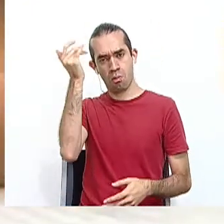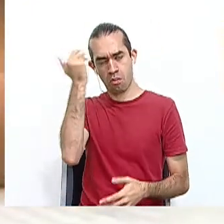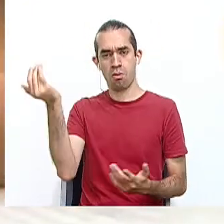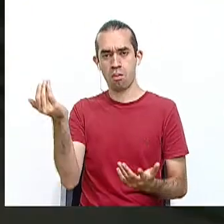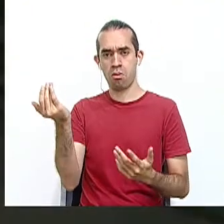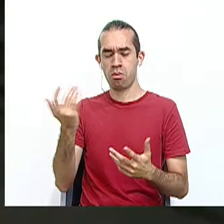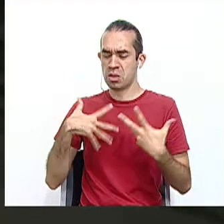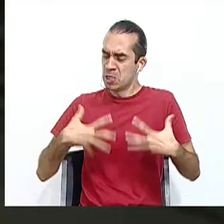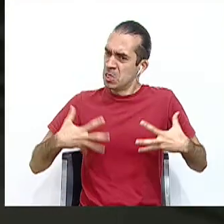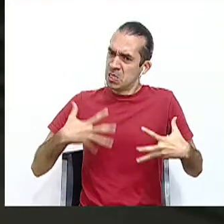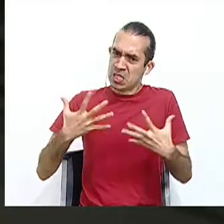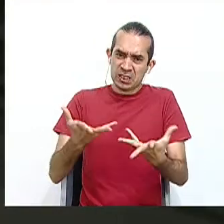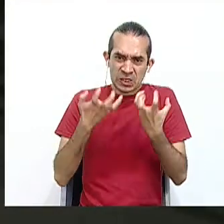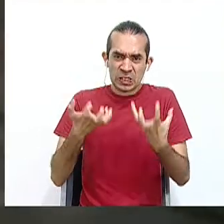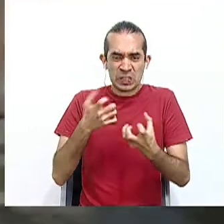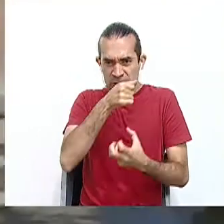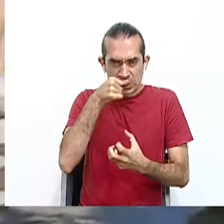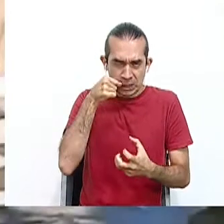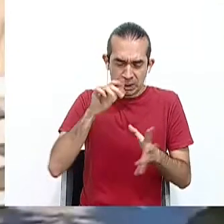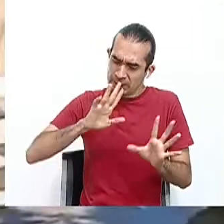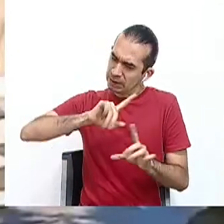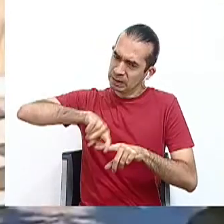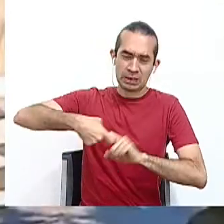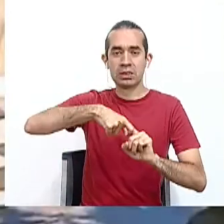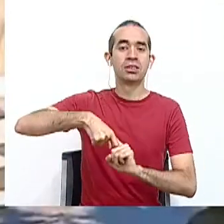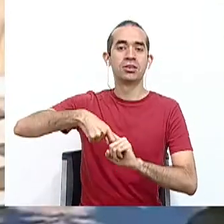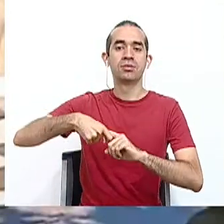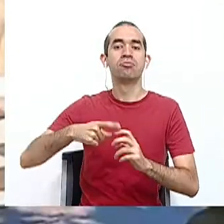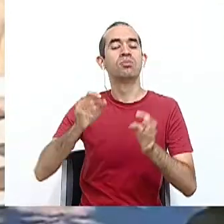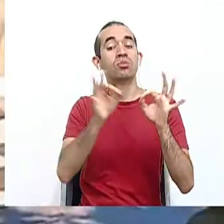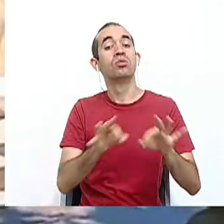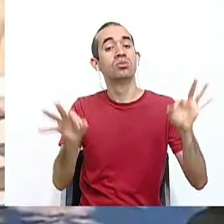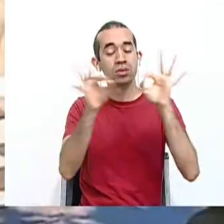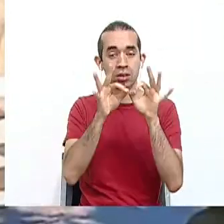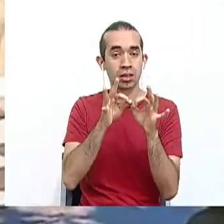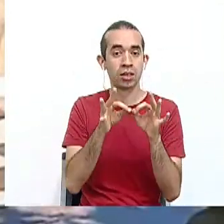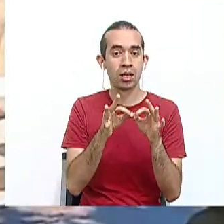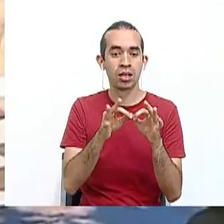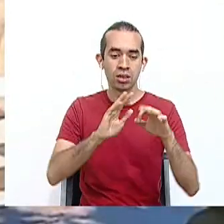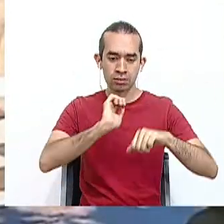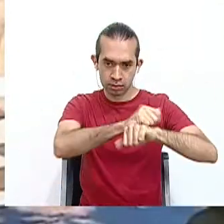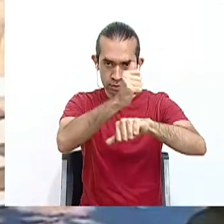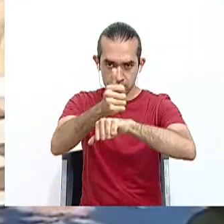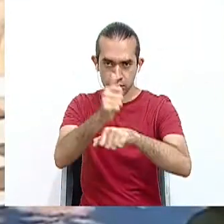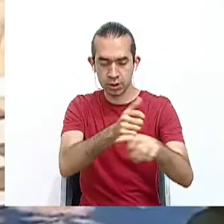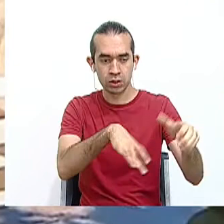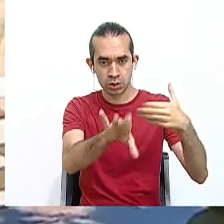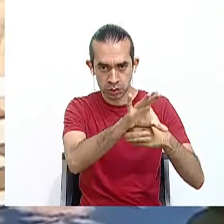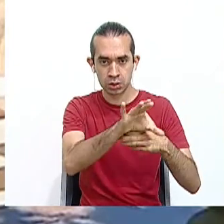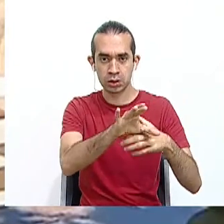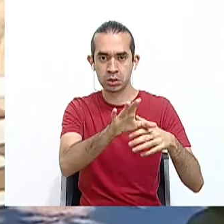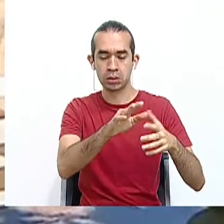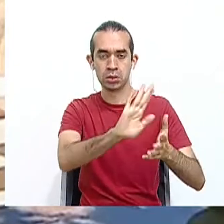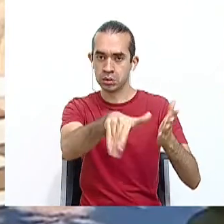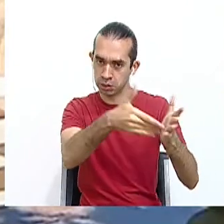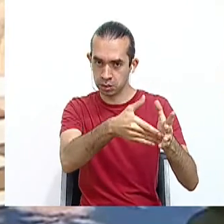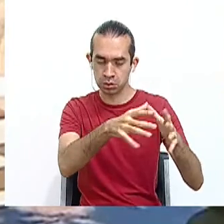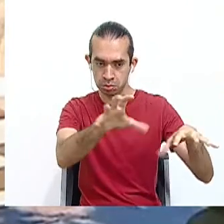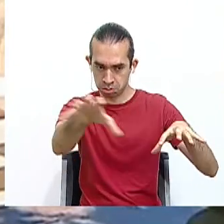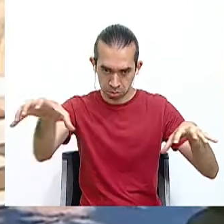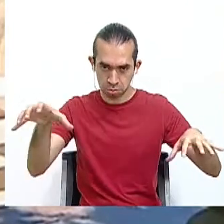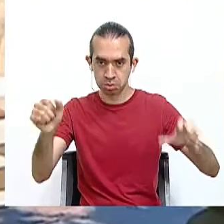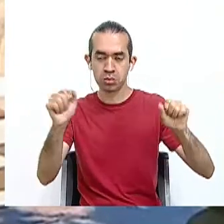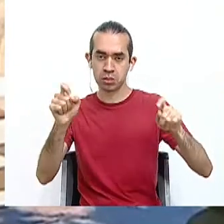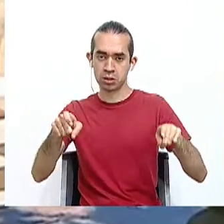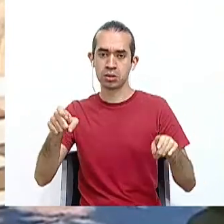que es la ansiedad hacia las drogas, ¿verdad? Es importante, ¿verdad?, que se sigan abriendo centros y lugares en los cuales puedan ayudar a las personas que realmente